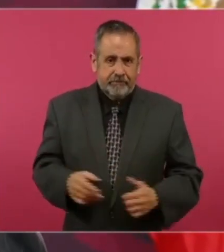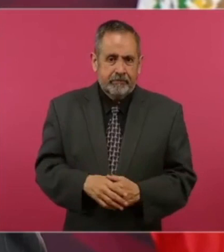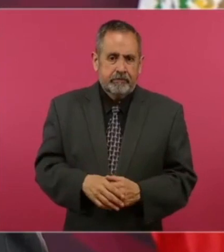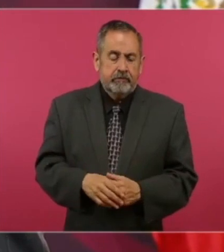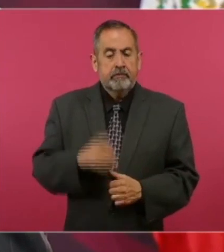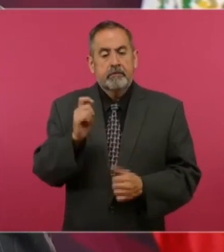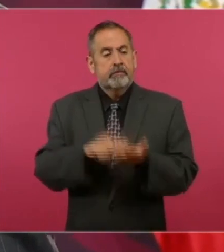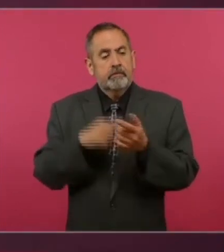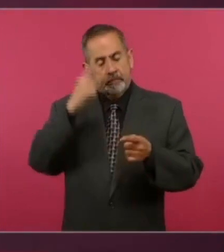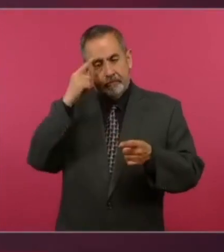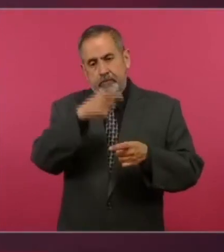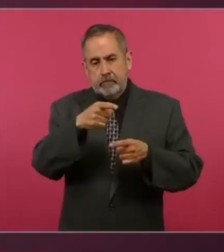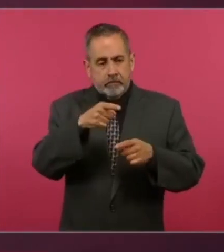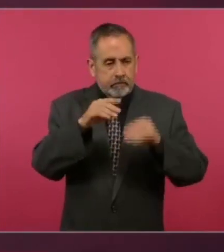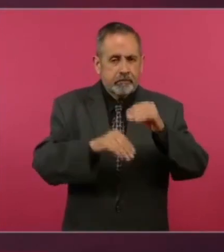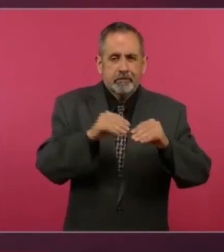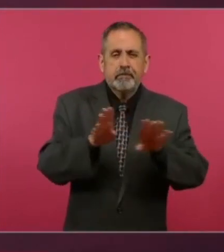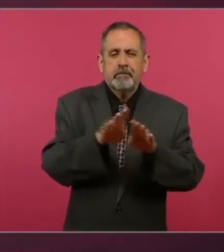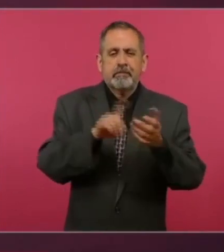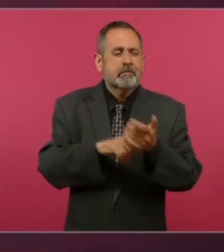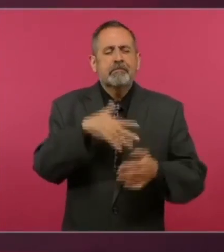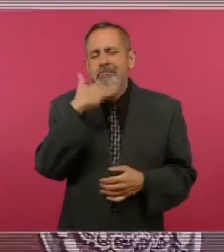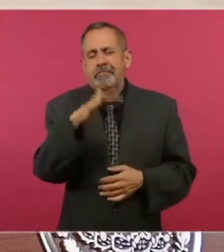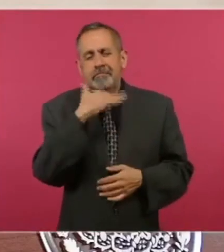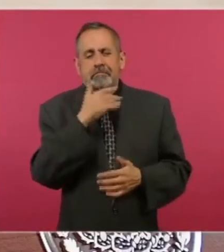Lo que estaba de por medio era la corrupción.